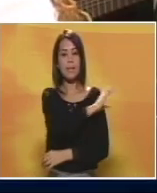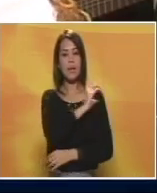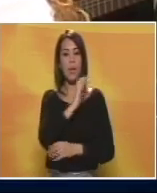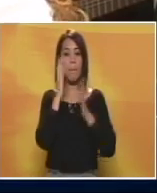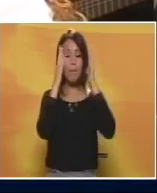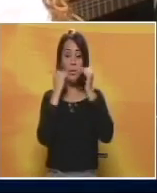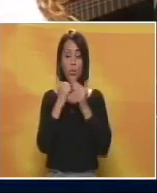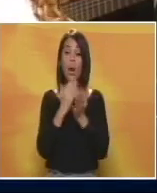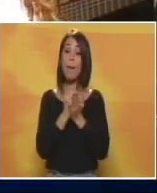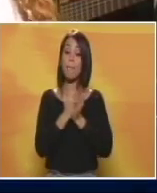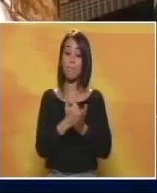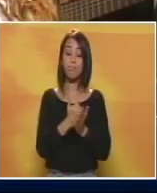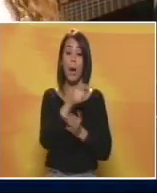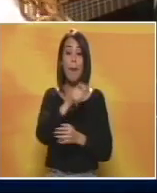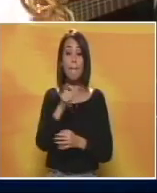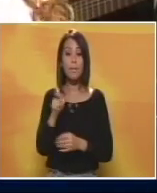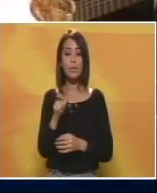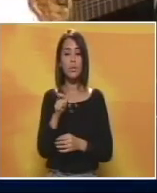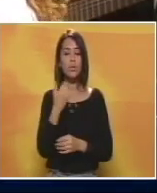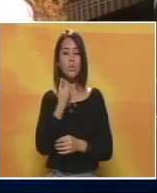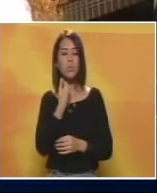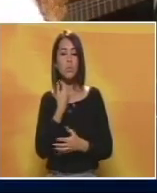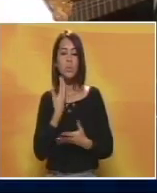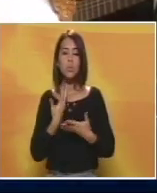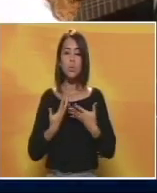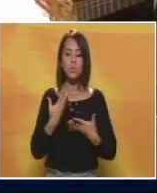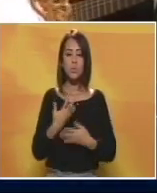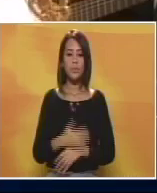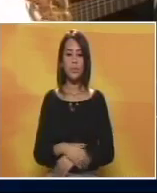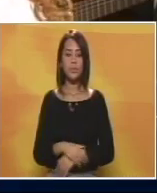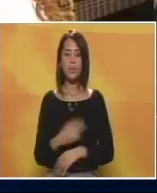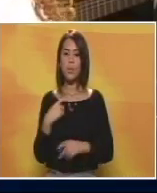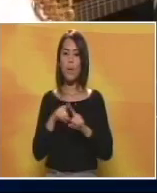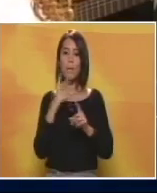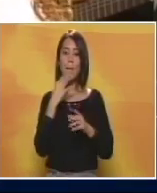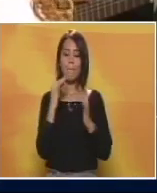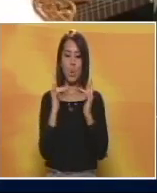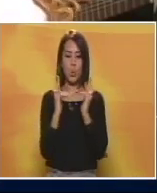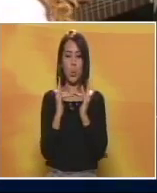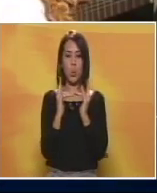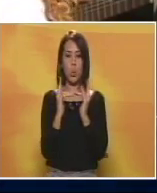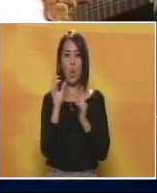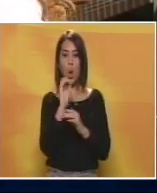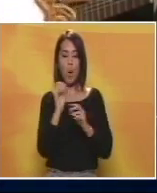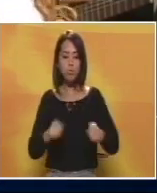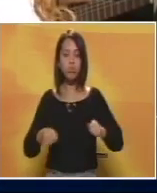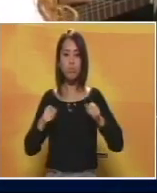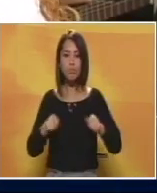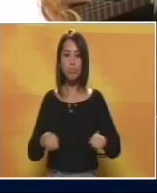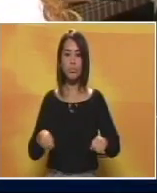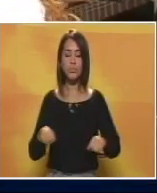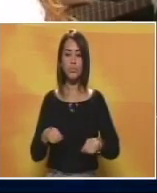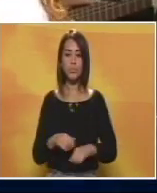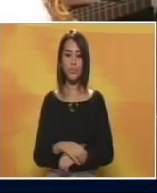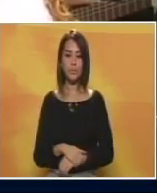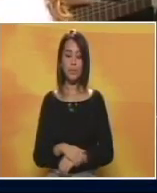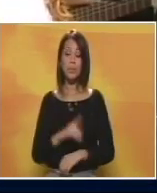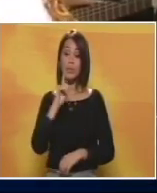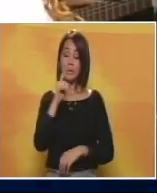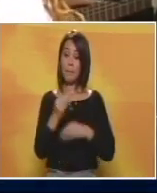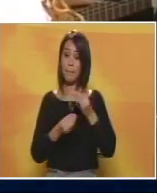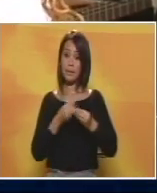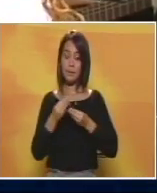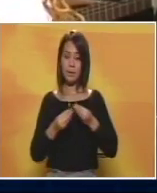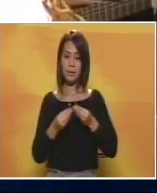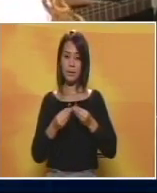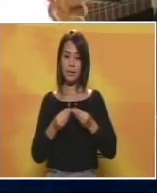esas personas cuando padecen de esos terribles malestares producto de estar postrados en una cama o en una silla de ruedas. Y además se va a fabricar